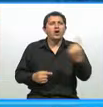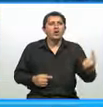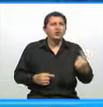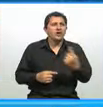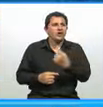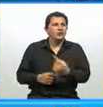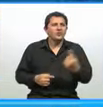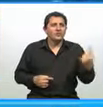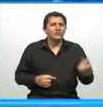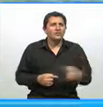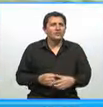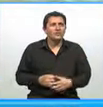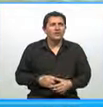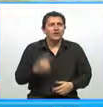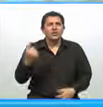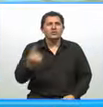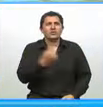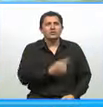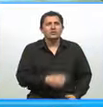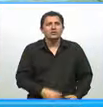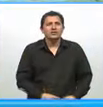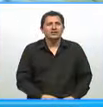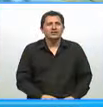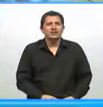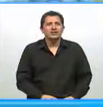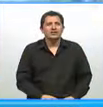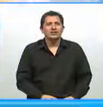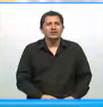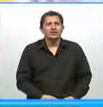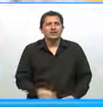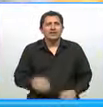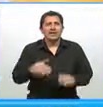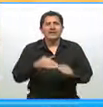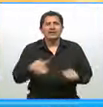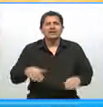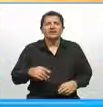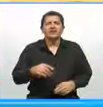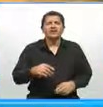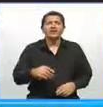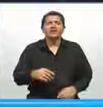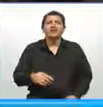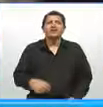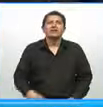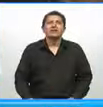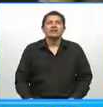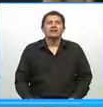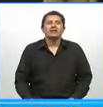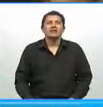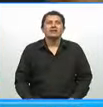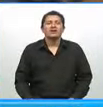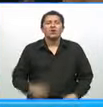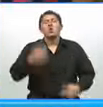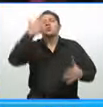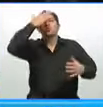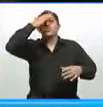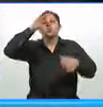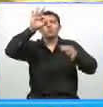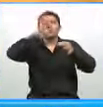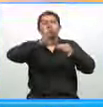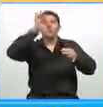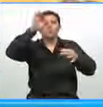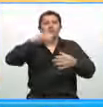uno, un doble cada uno. Ahí está, uno y uno. Ahí, desde la línea, si quiere, vamos. Vamos, Lamas, ¿eh?